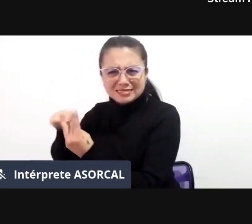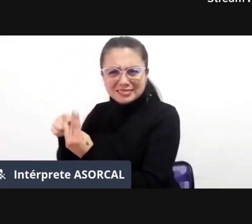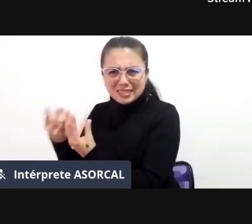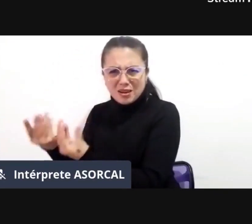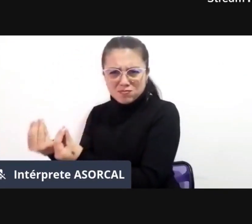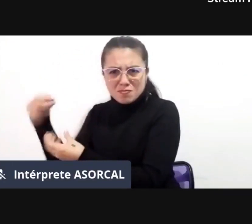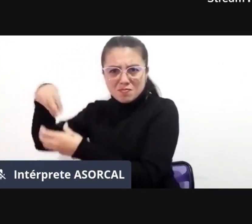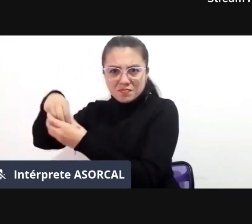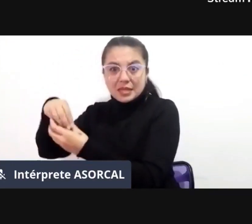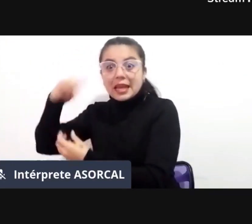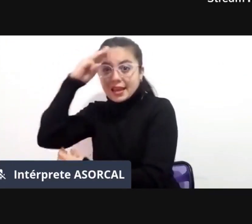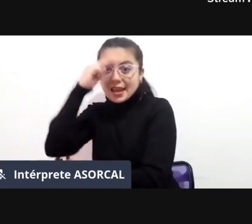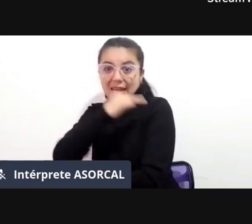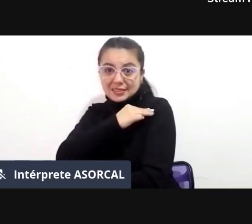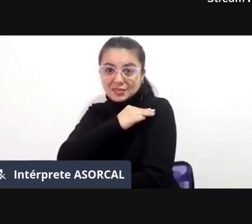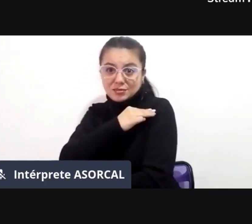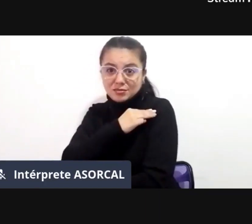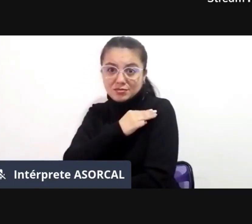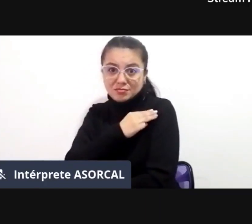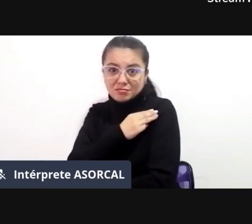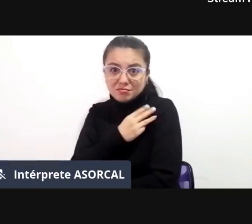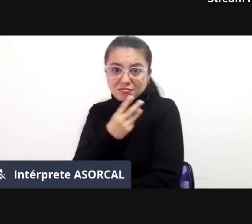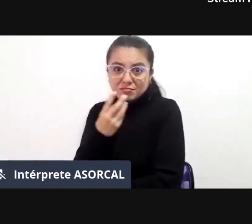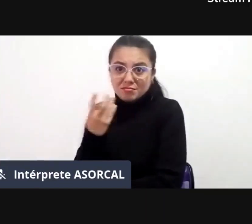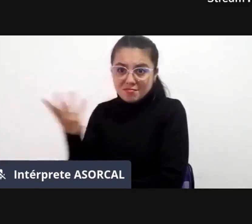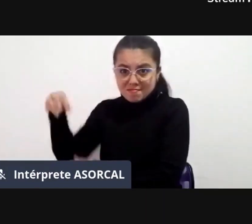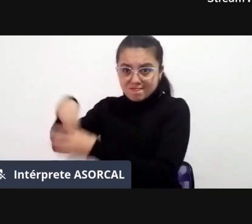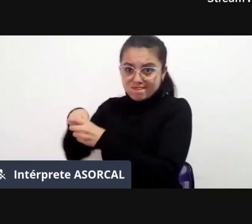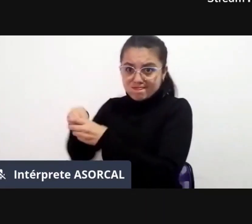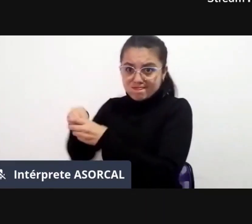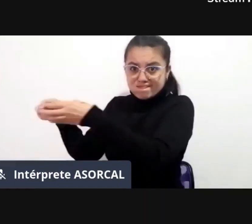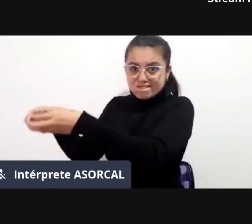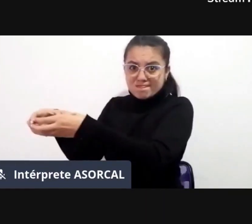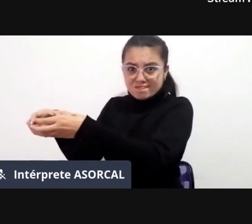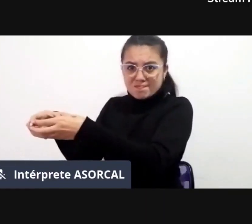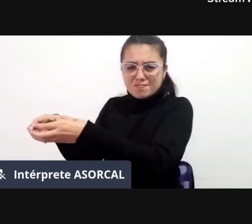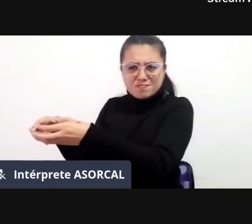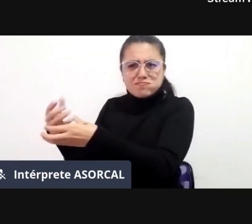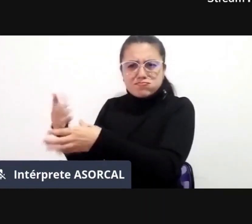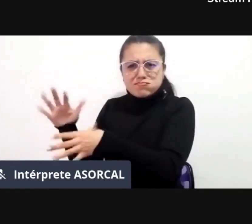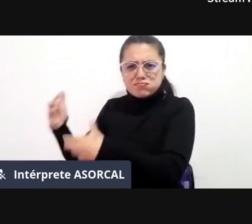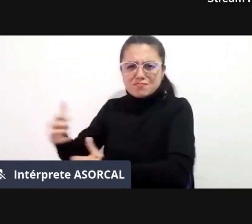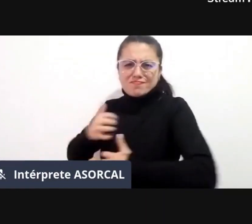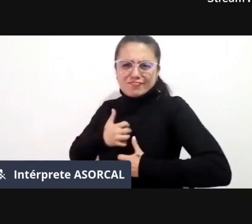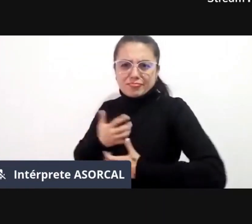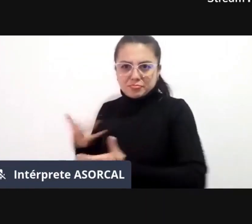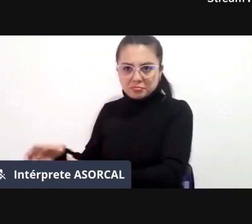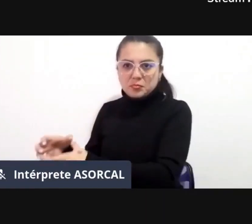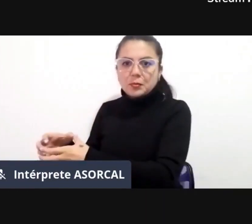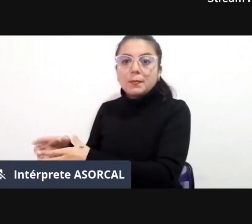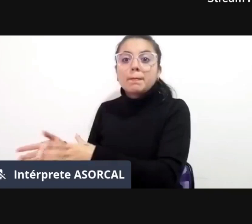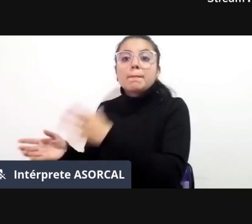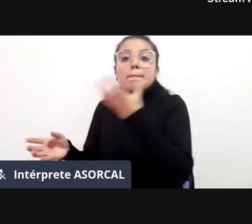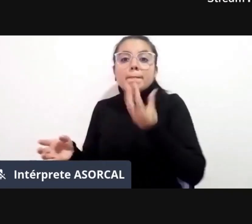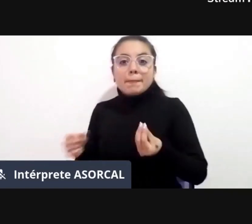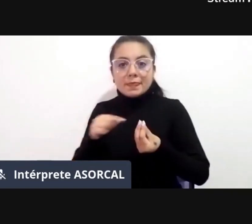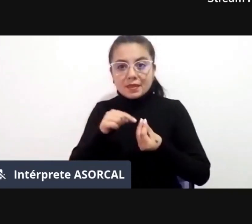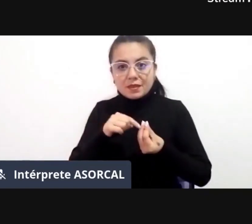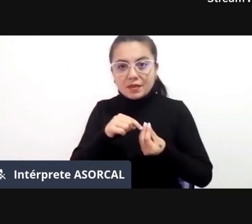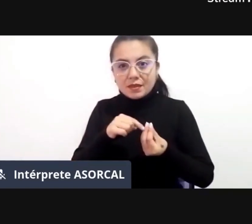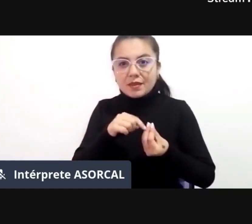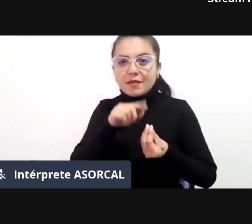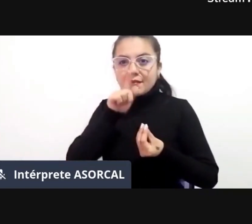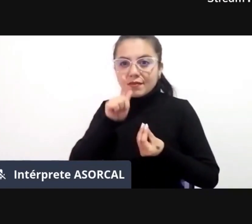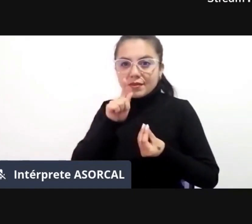y el ejército, estaban militarizadas las 3 policías, los 3 institutos policiales, por un lado, y el Frente Farabundo Martí para la Liberación